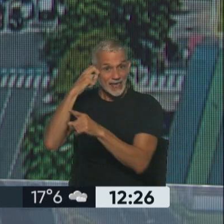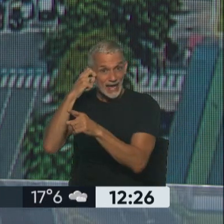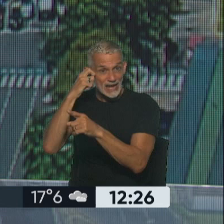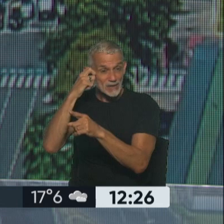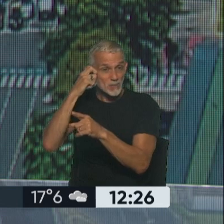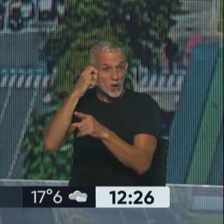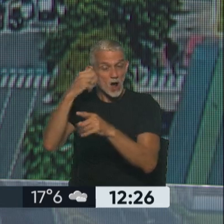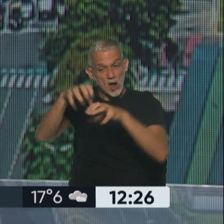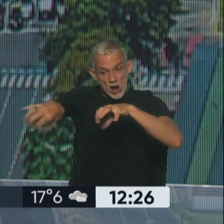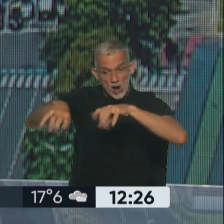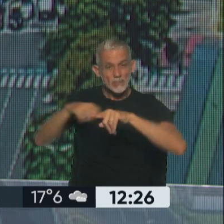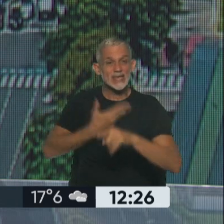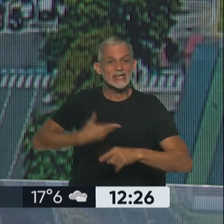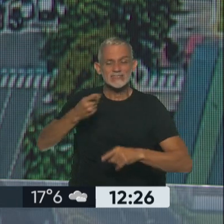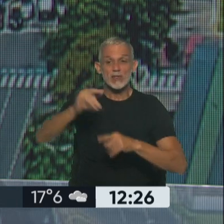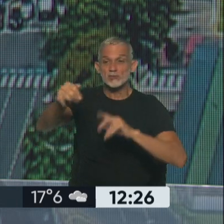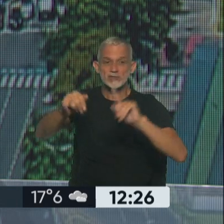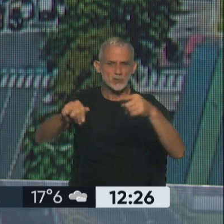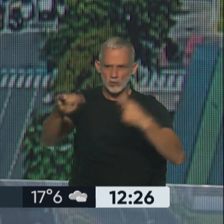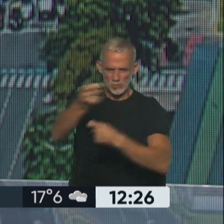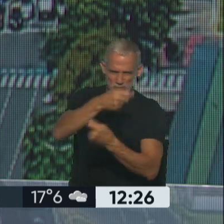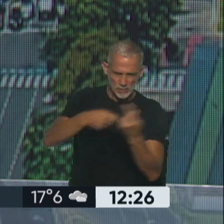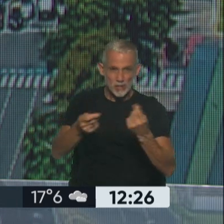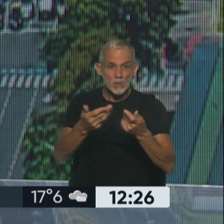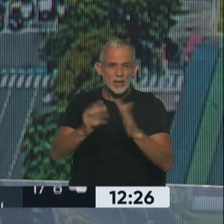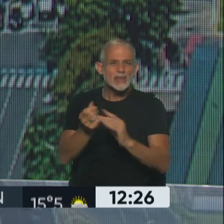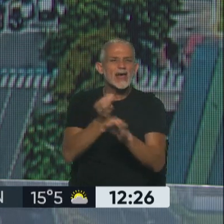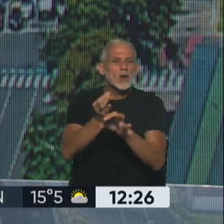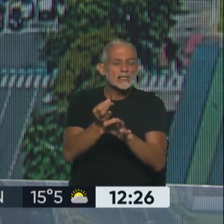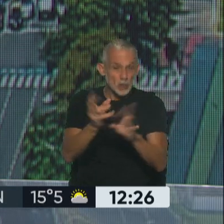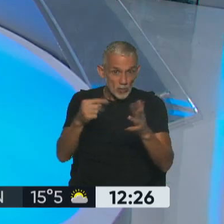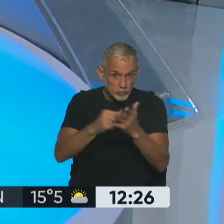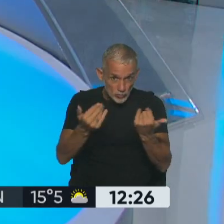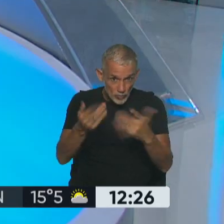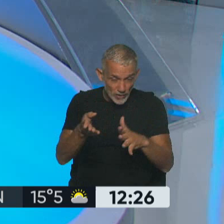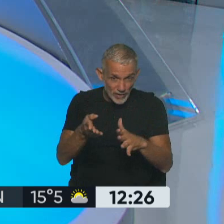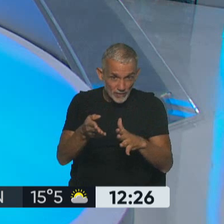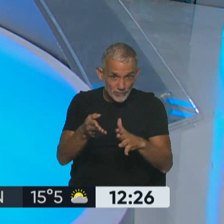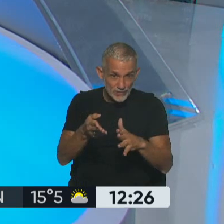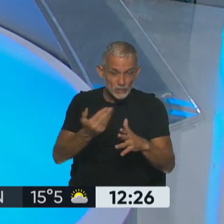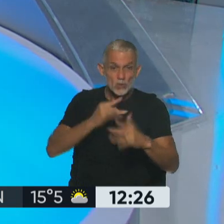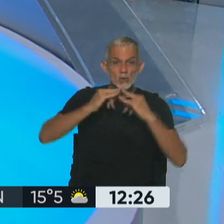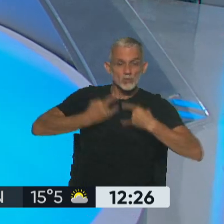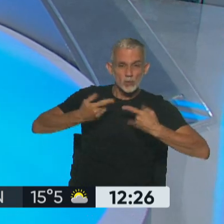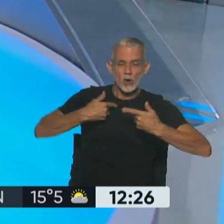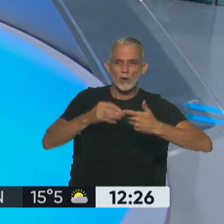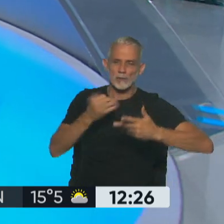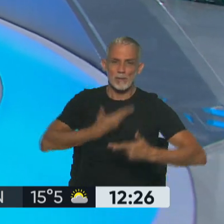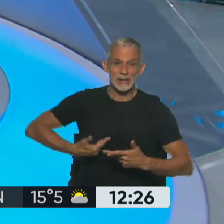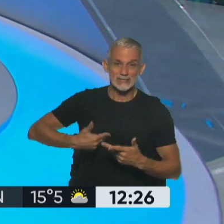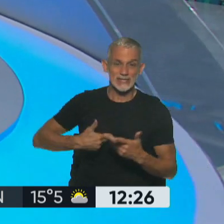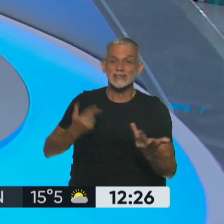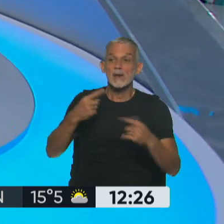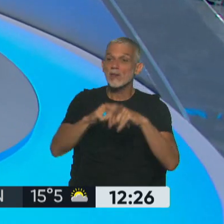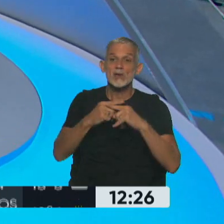parte del radicalismo, el Estado, bueno, eso se puede discutir, la educación es un punto a discutir, hasta dónde tiene, porque el presidente habilita